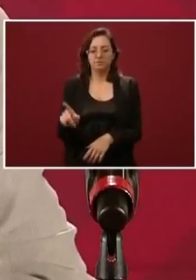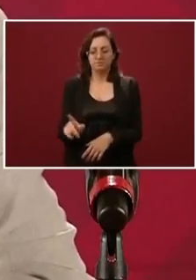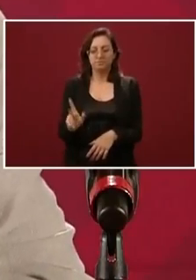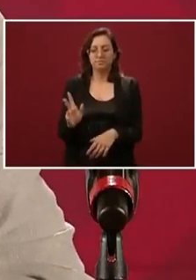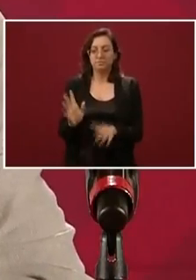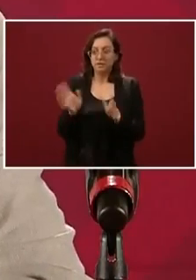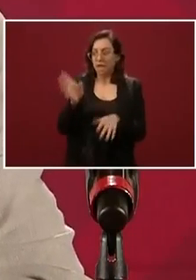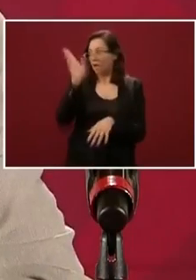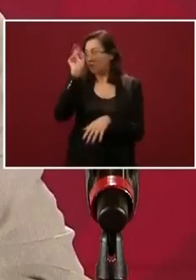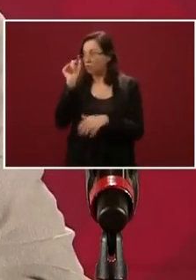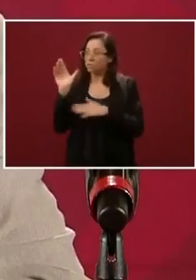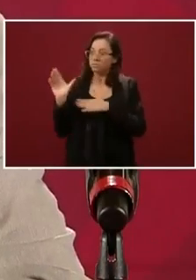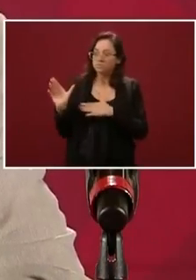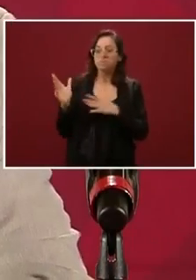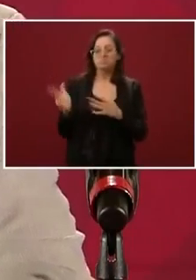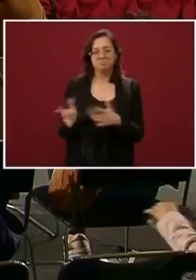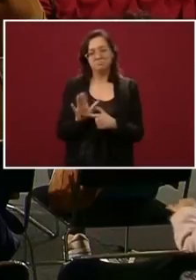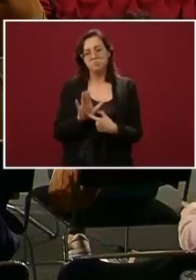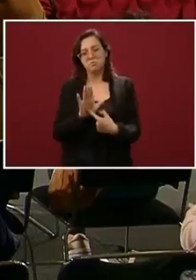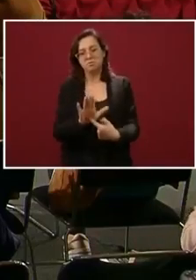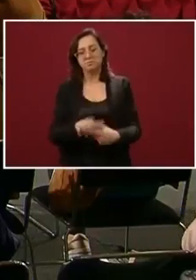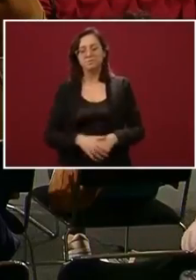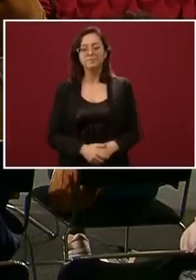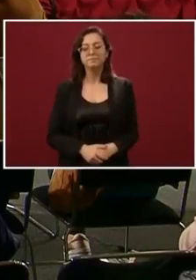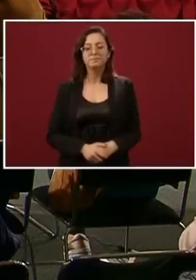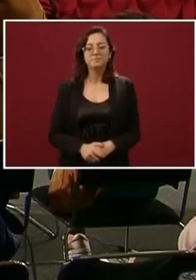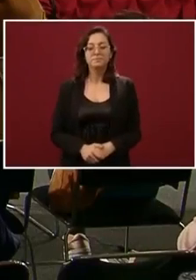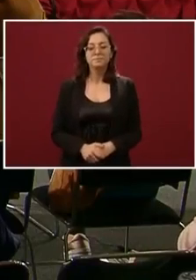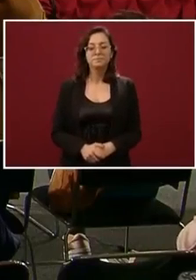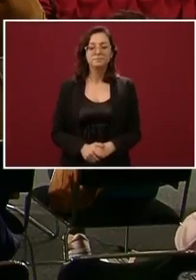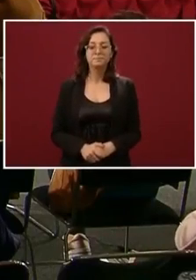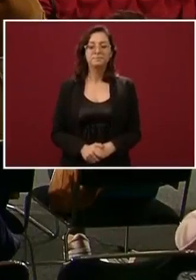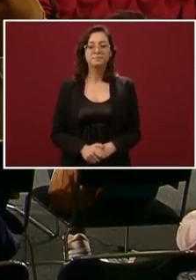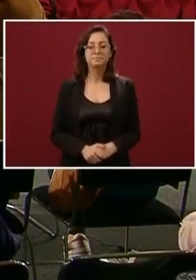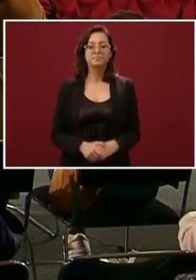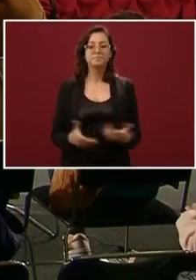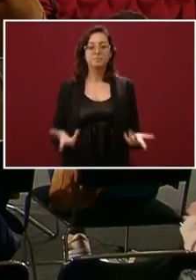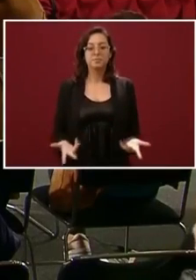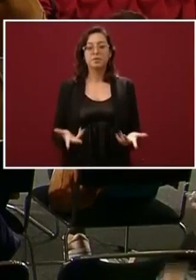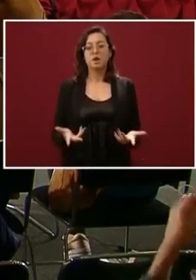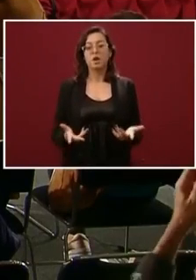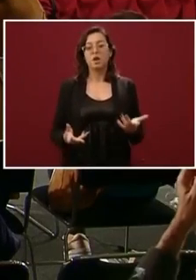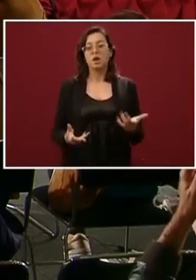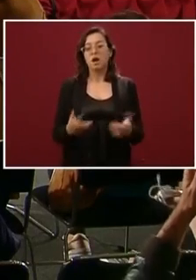este consejo el día de hoy. Vamos a iniciar entonces con el panorama